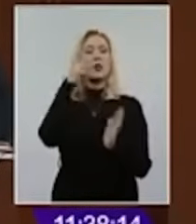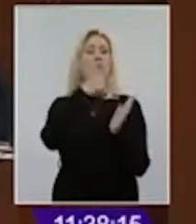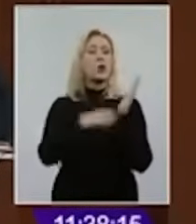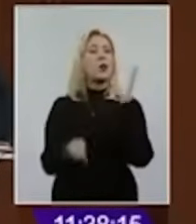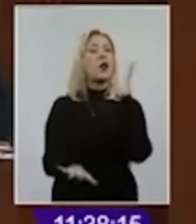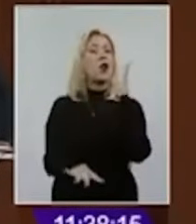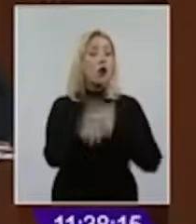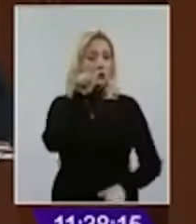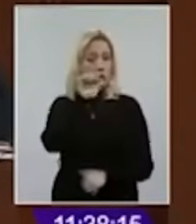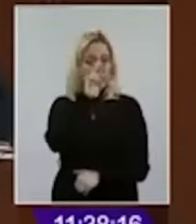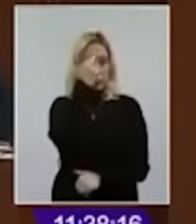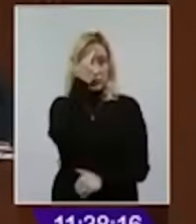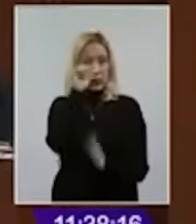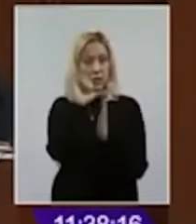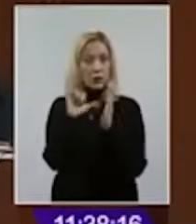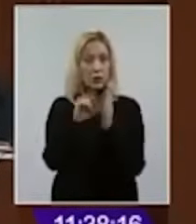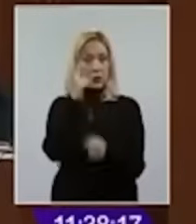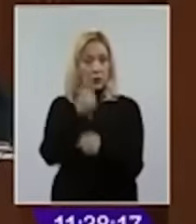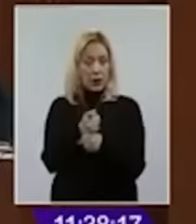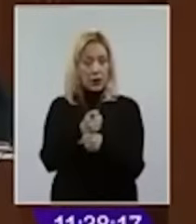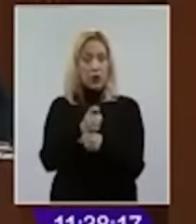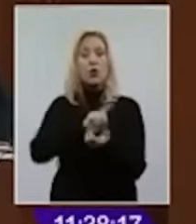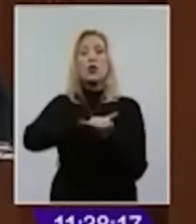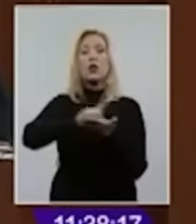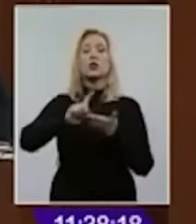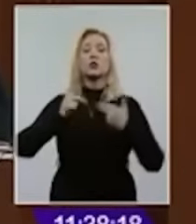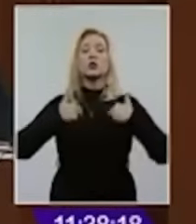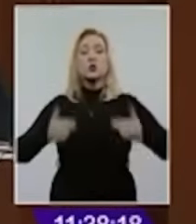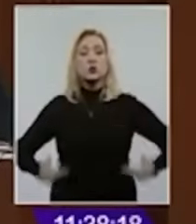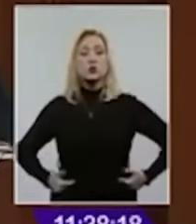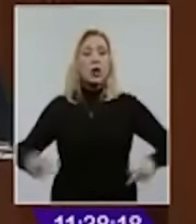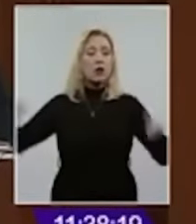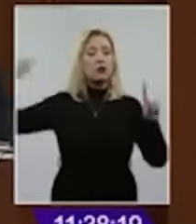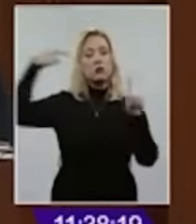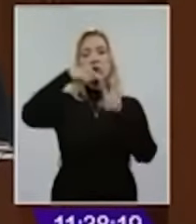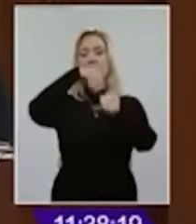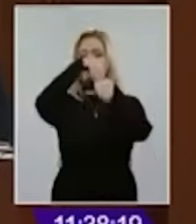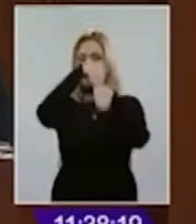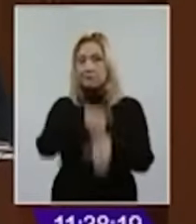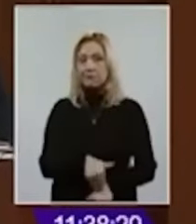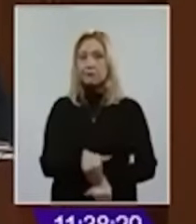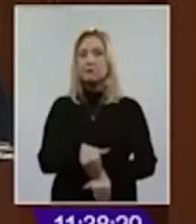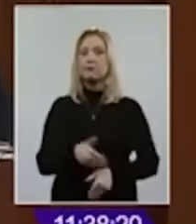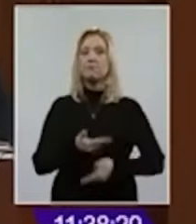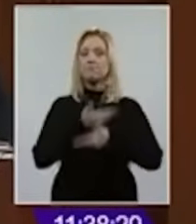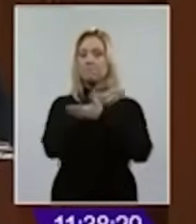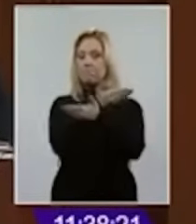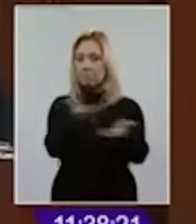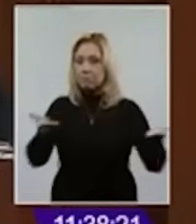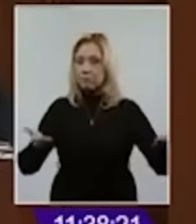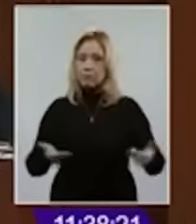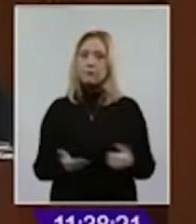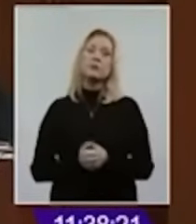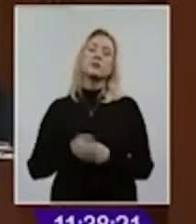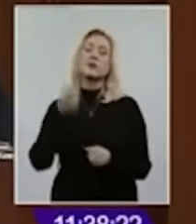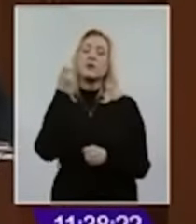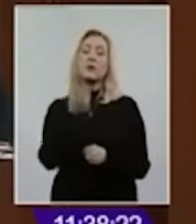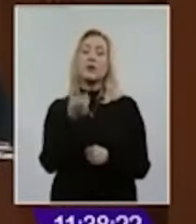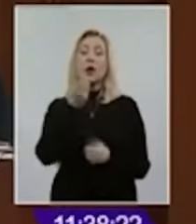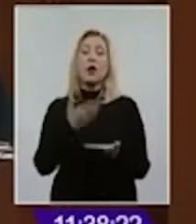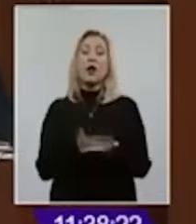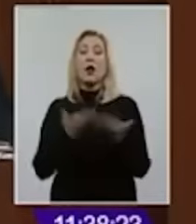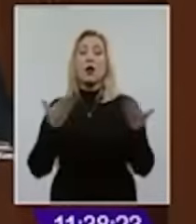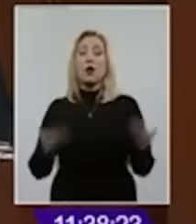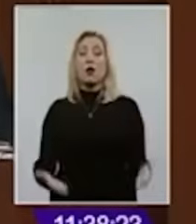Los derechos humanos, su ejecutabilidad y justiciabilidad se encuentran ahora en el centro